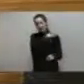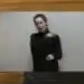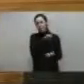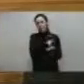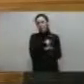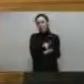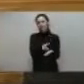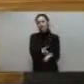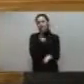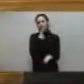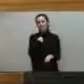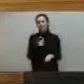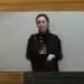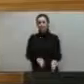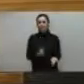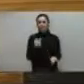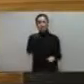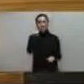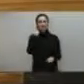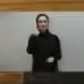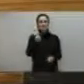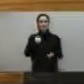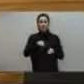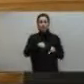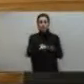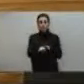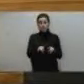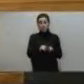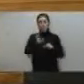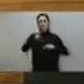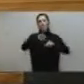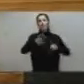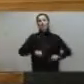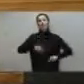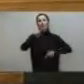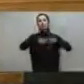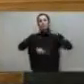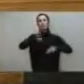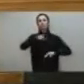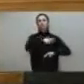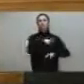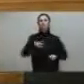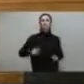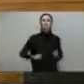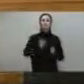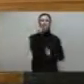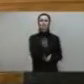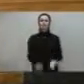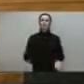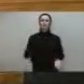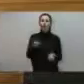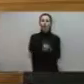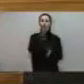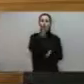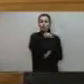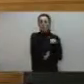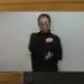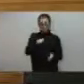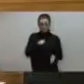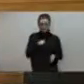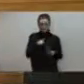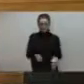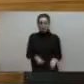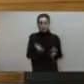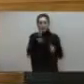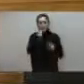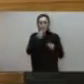eso digo, estoy acostumbrada. Criticamos de forma constructiva, porque queremos lograr la reactivación de nuestra región y la mejora del bienestar de los